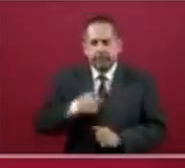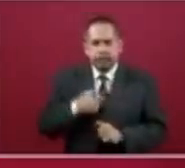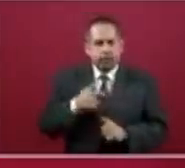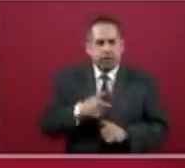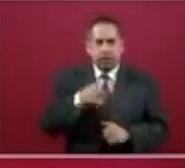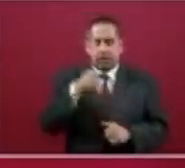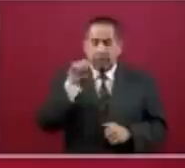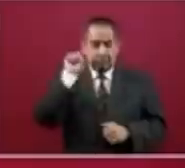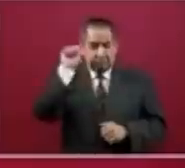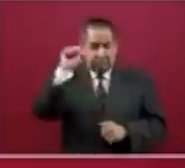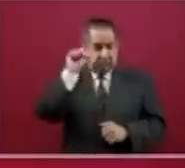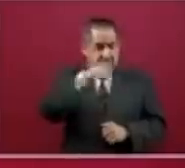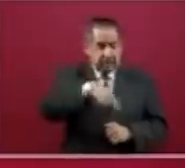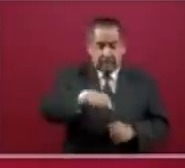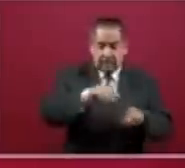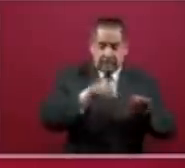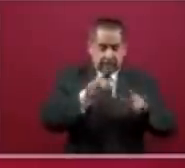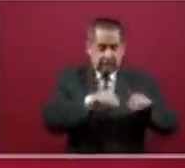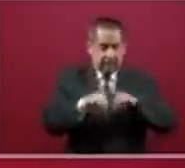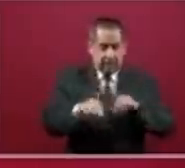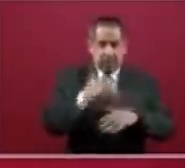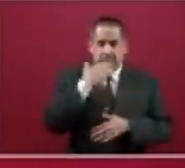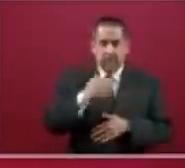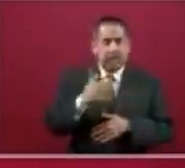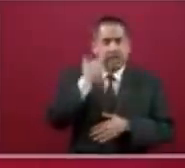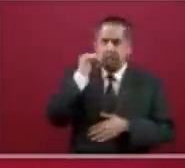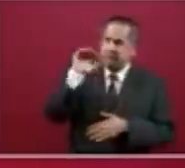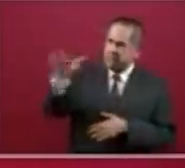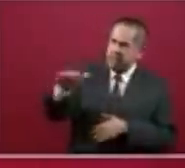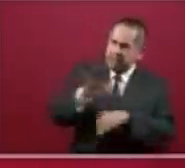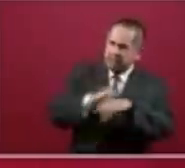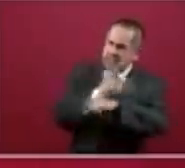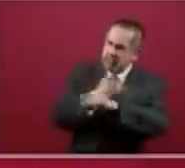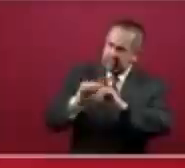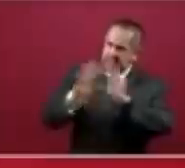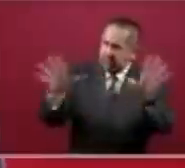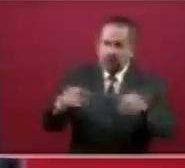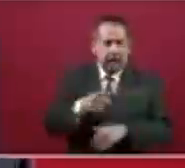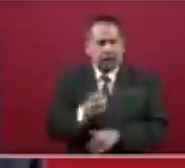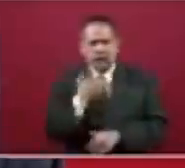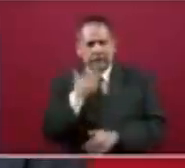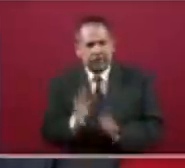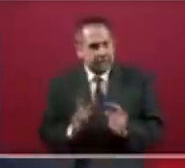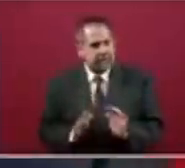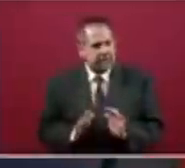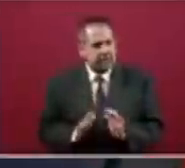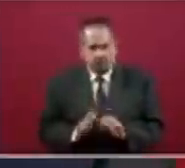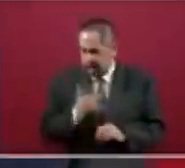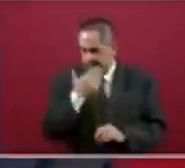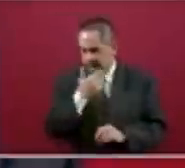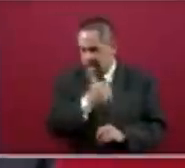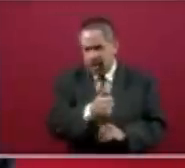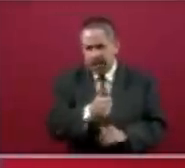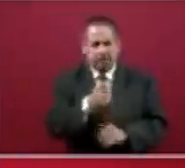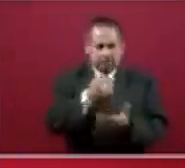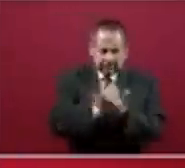trabajadores sindicalizados pidan transparencia acerca del manejo